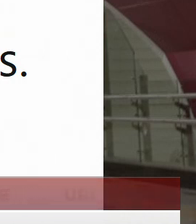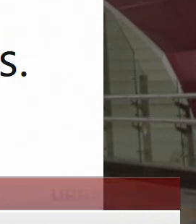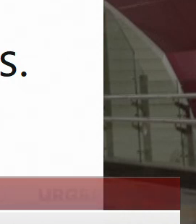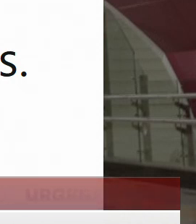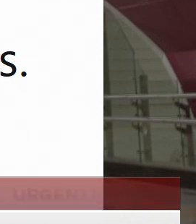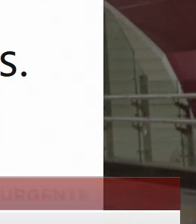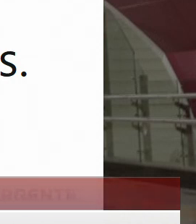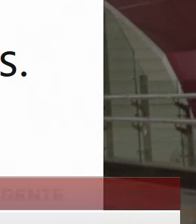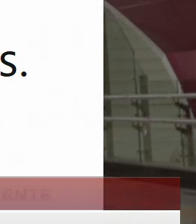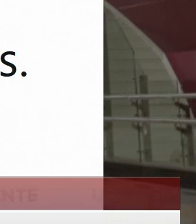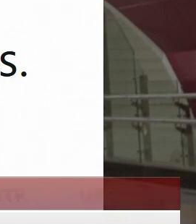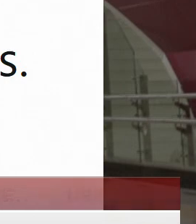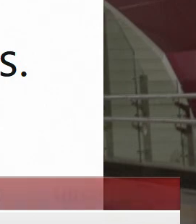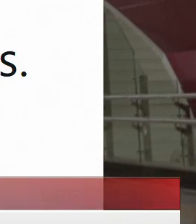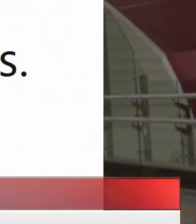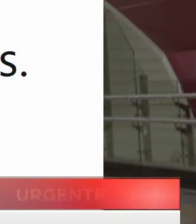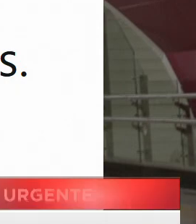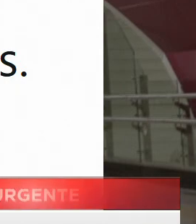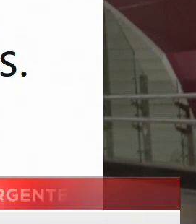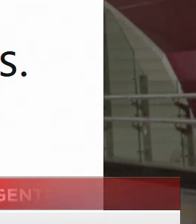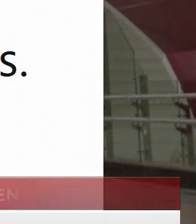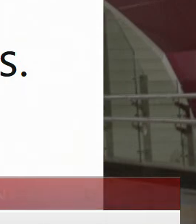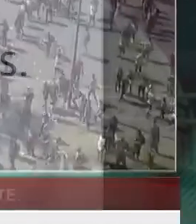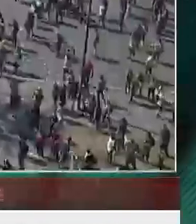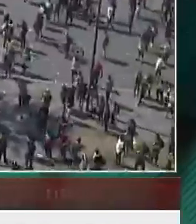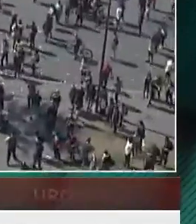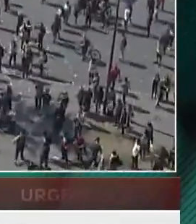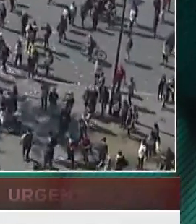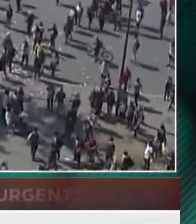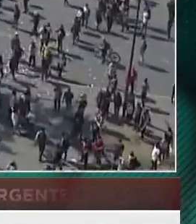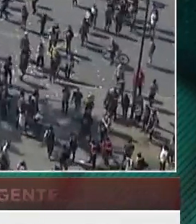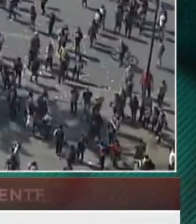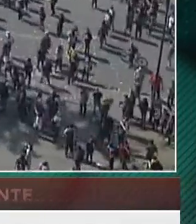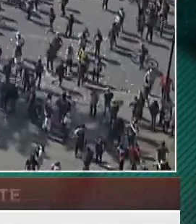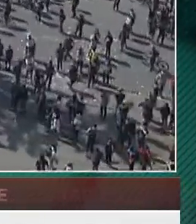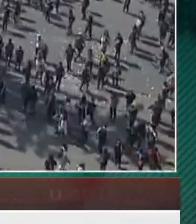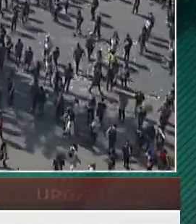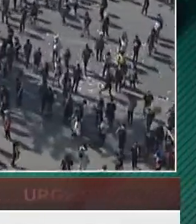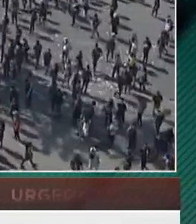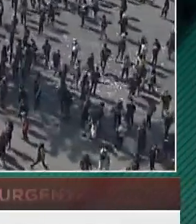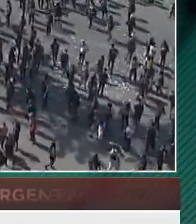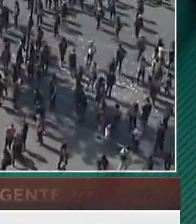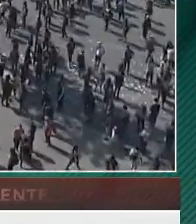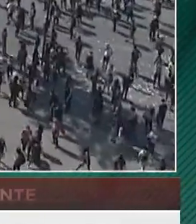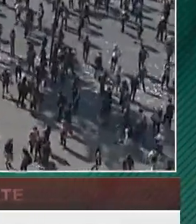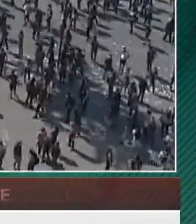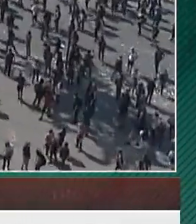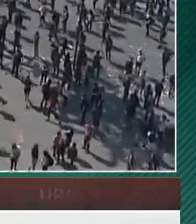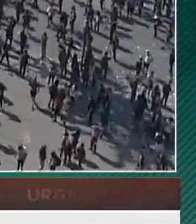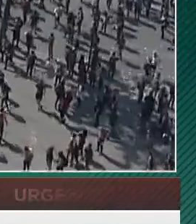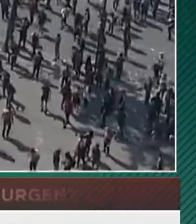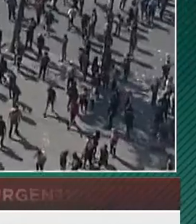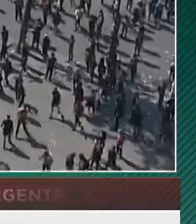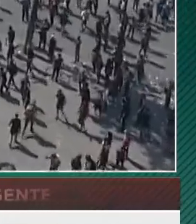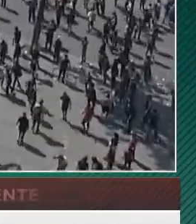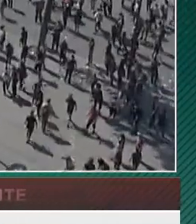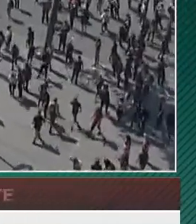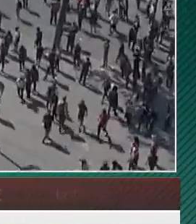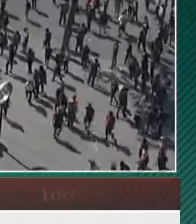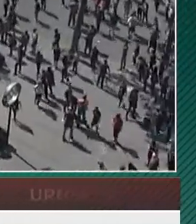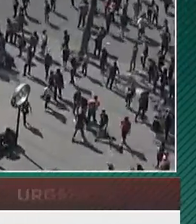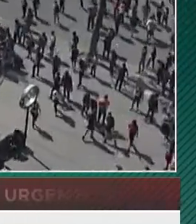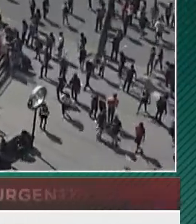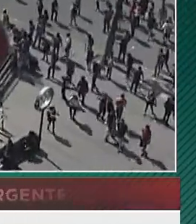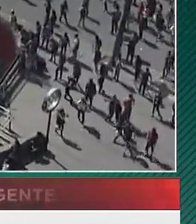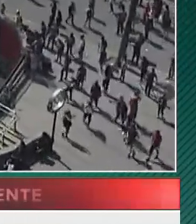comparte esta información porque había personas que se habían programado entendiendo que el metro iba a estar funcionando hasta las